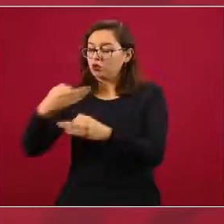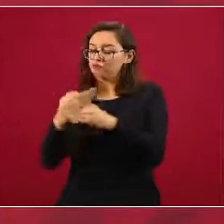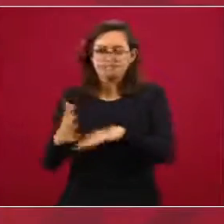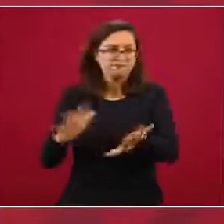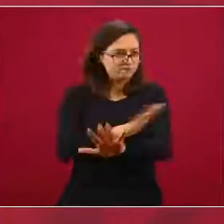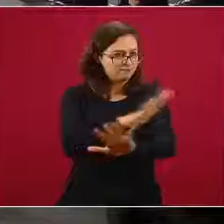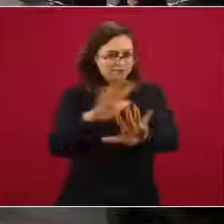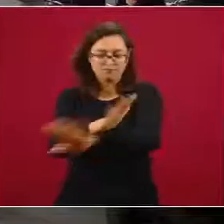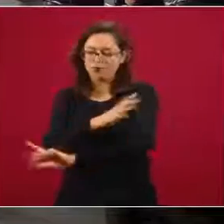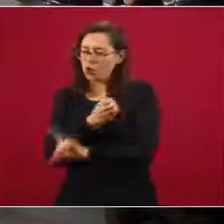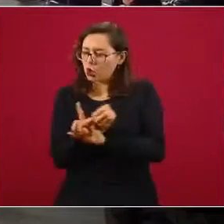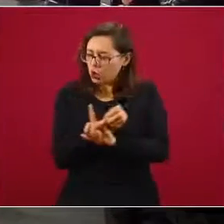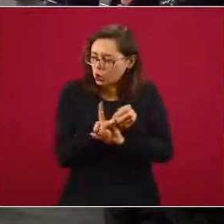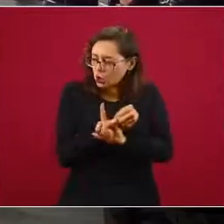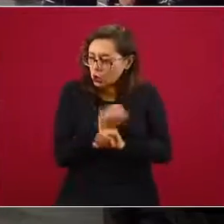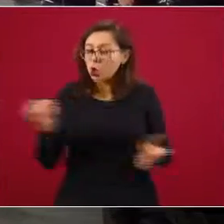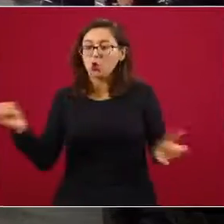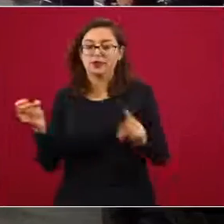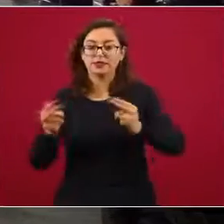porque todo estaba